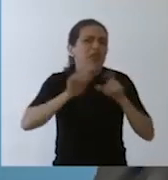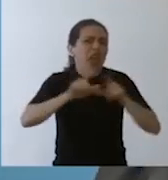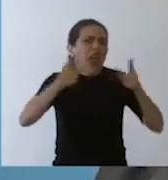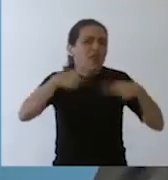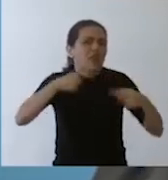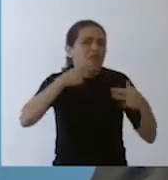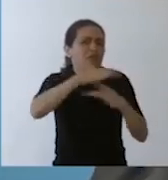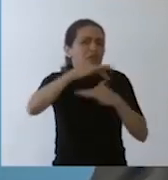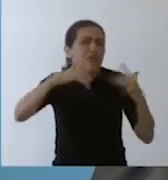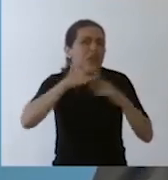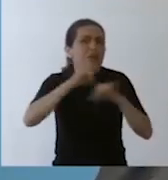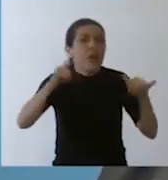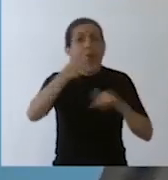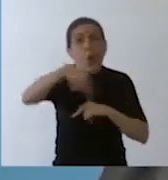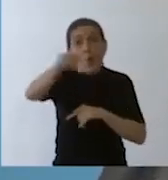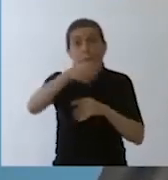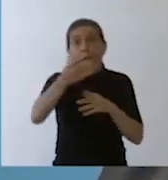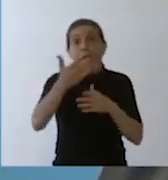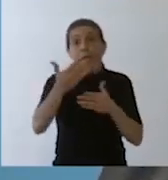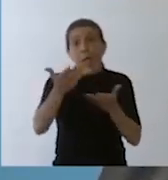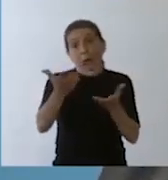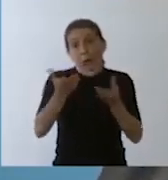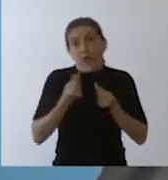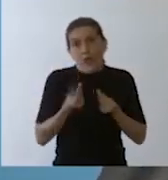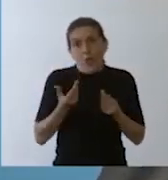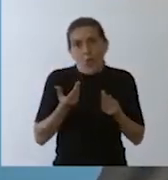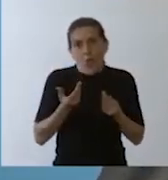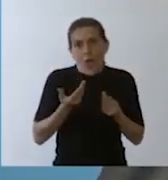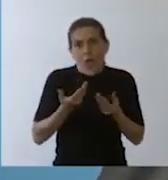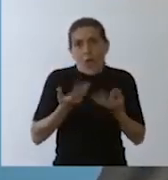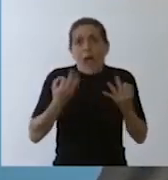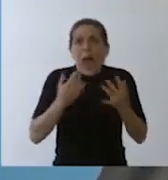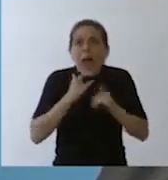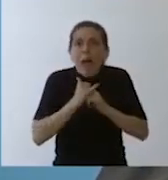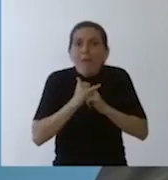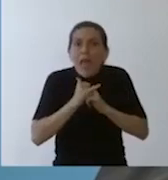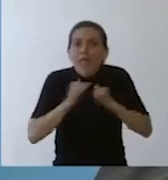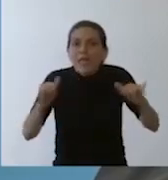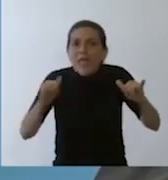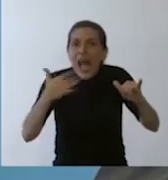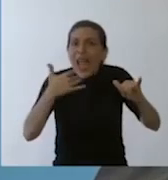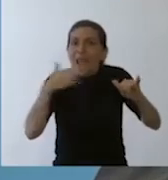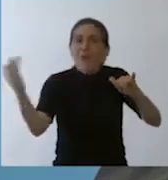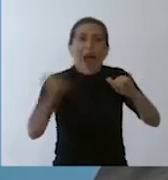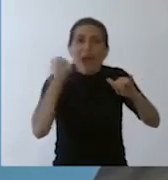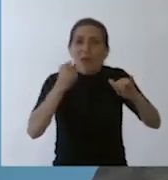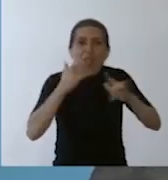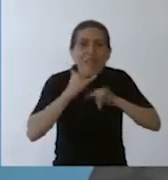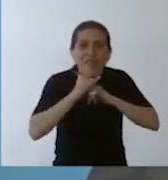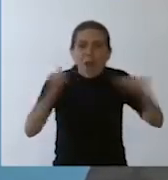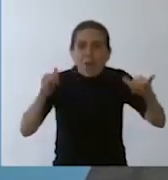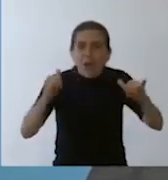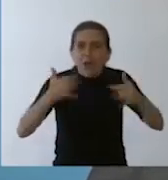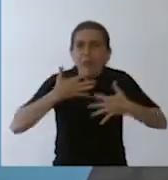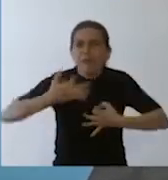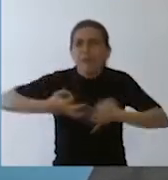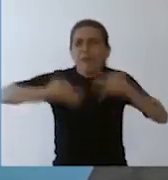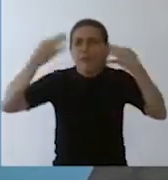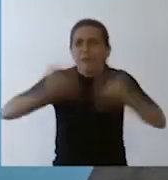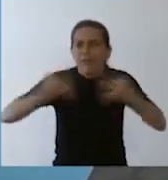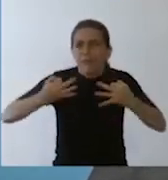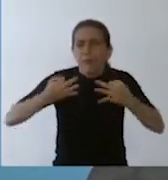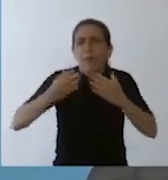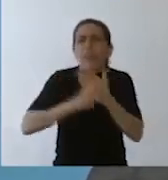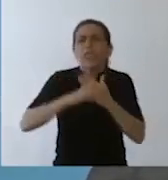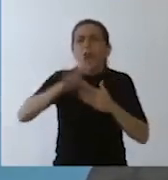ustedes pueden ayudarnos realmente a que los mensajes más importantes salgan realmente del Ministerio